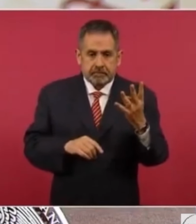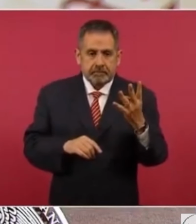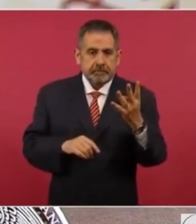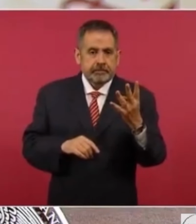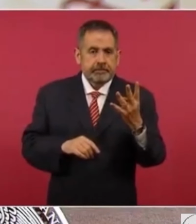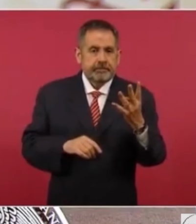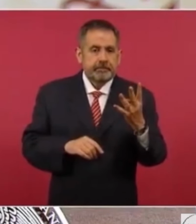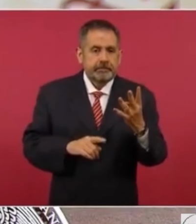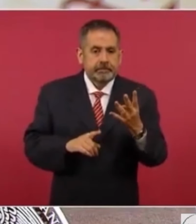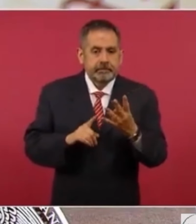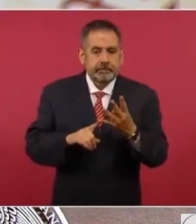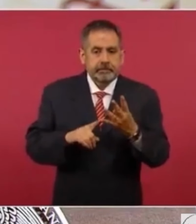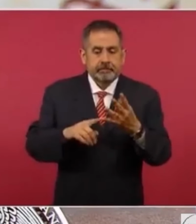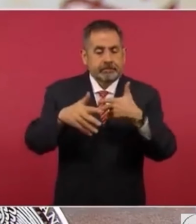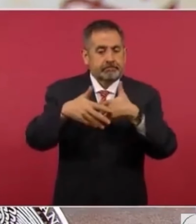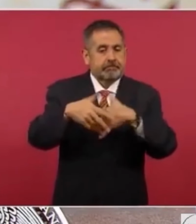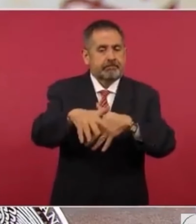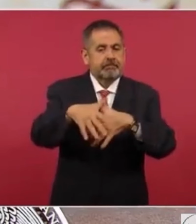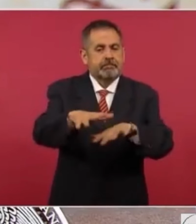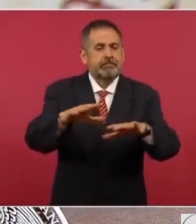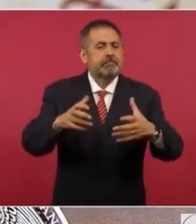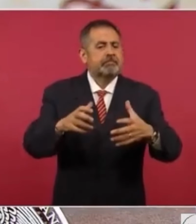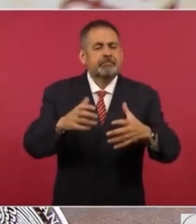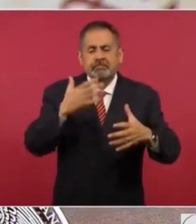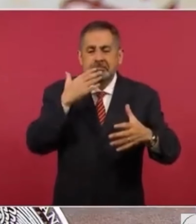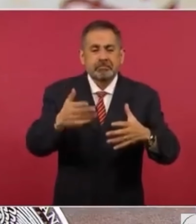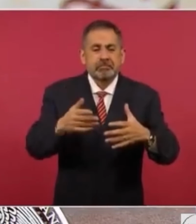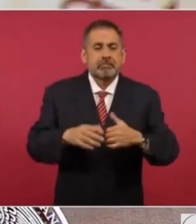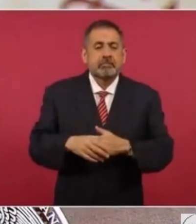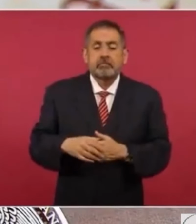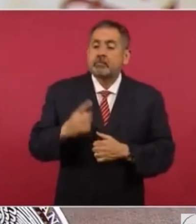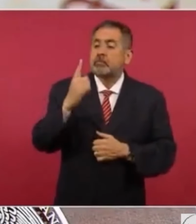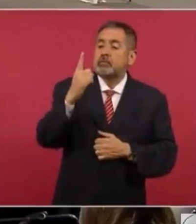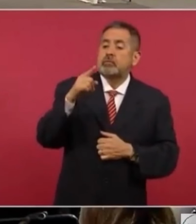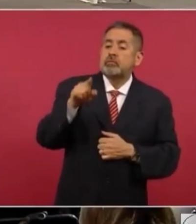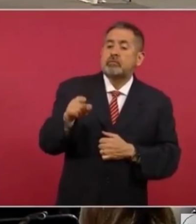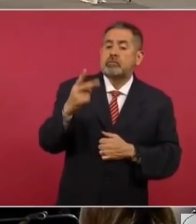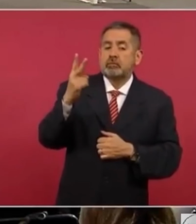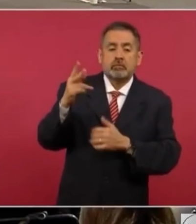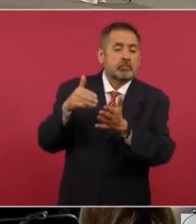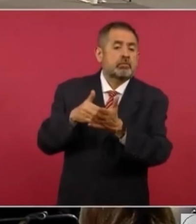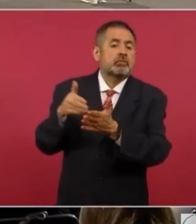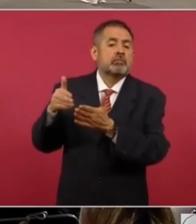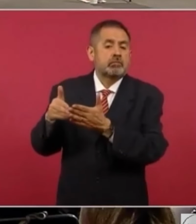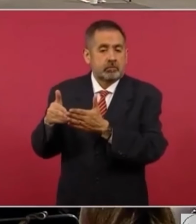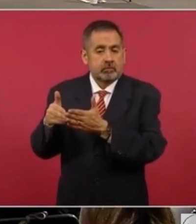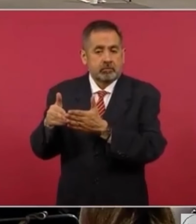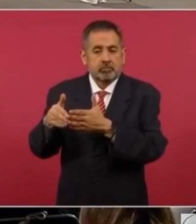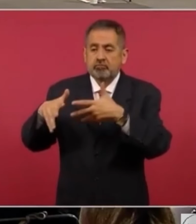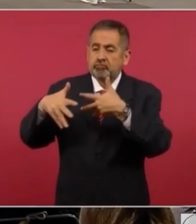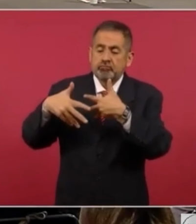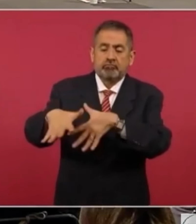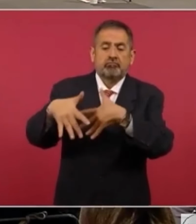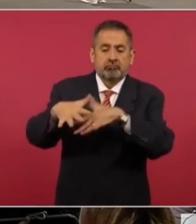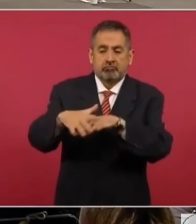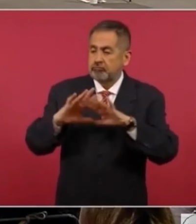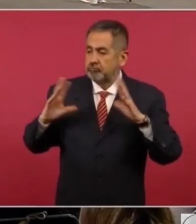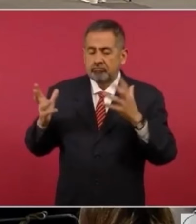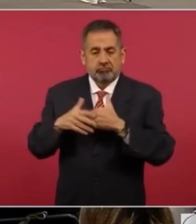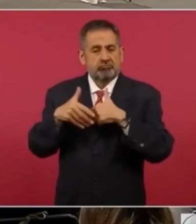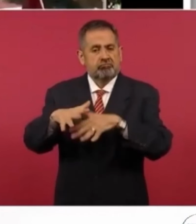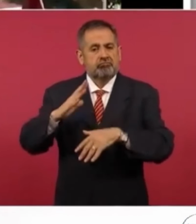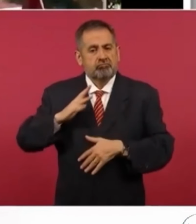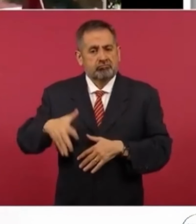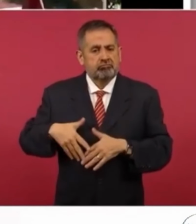la marcha del pueblo. 1.2 millones marchamos